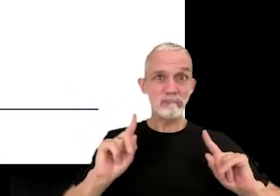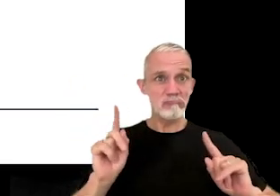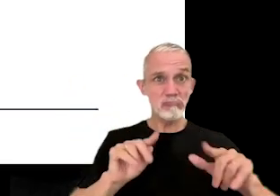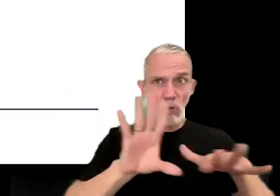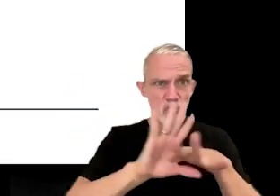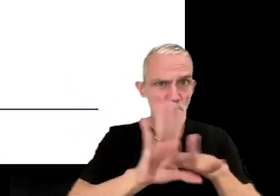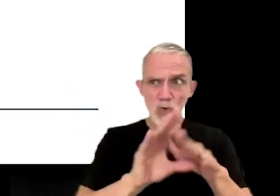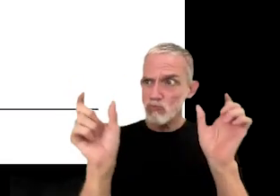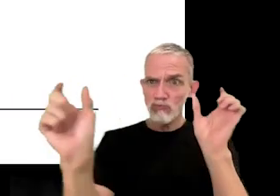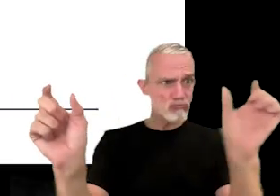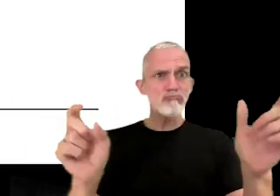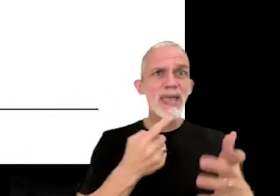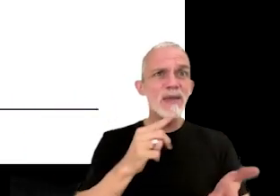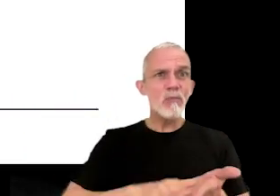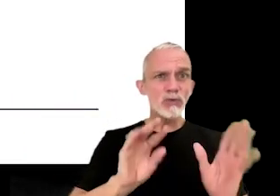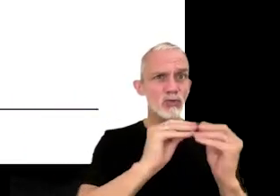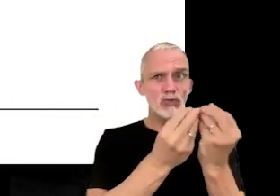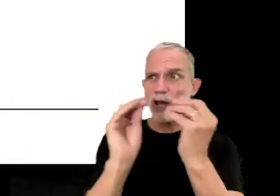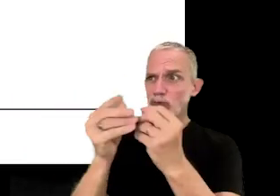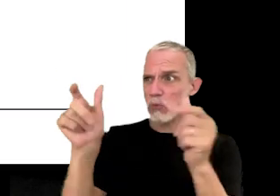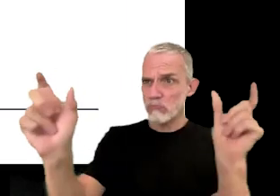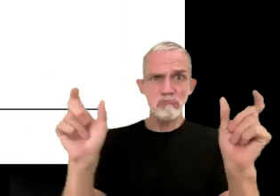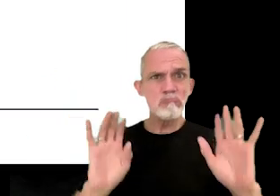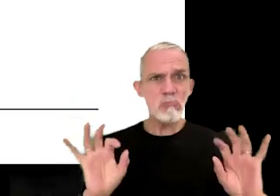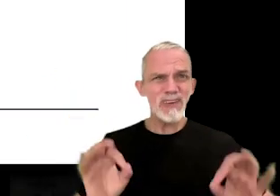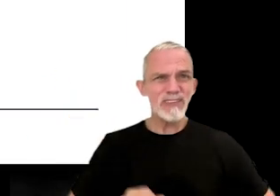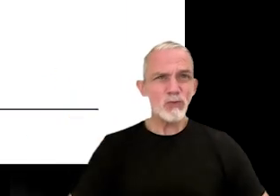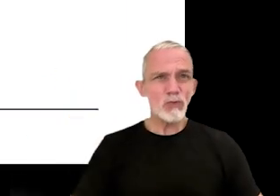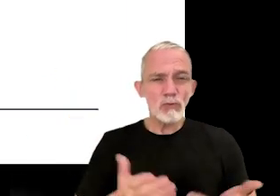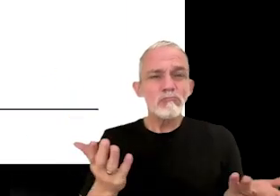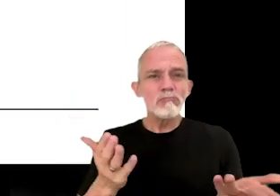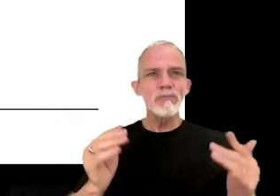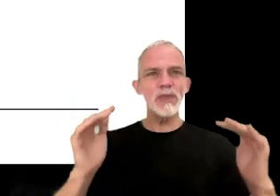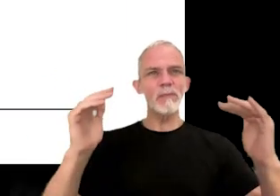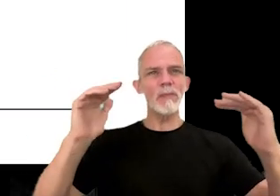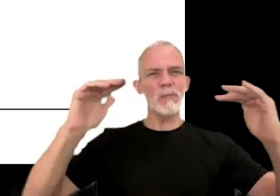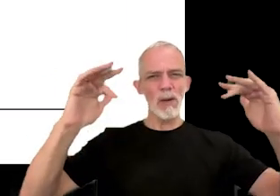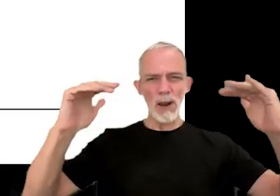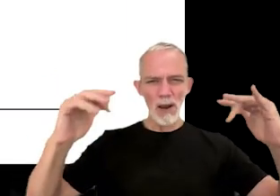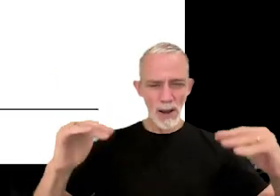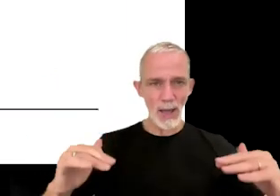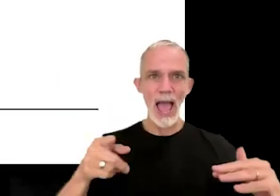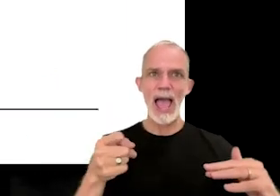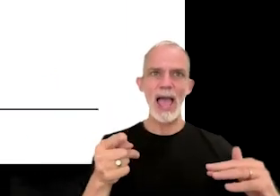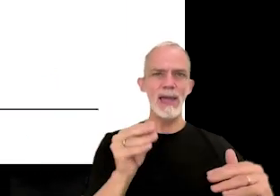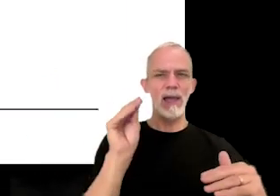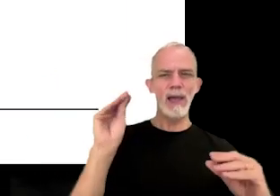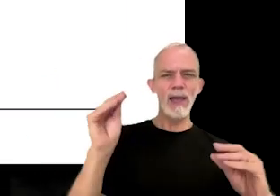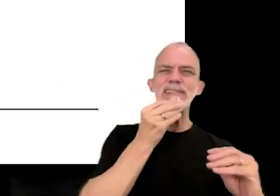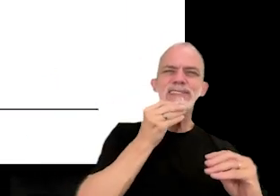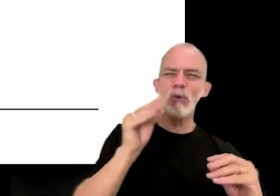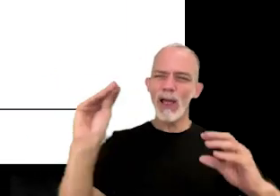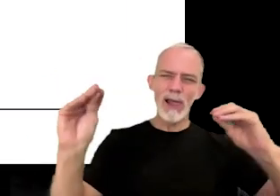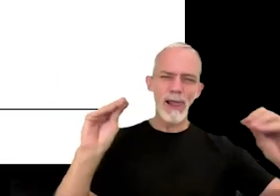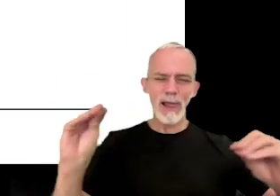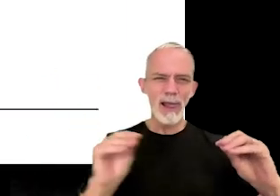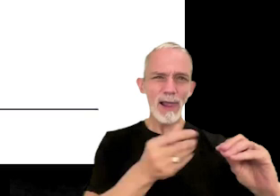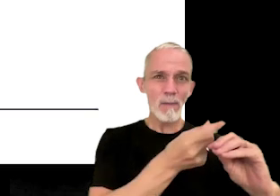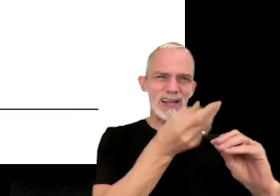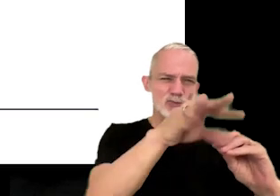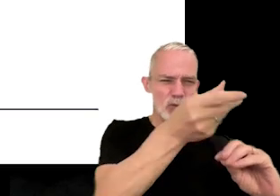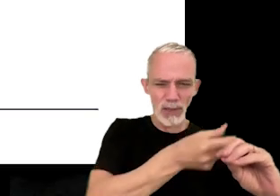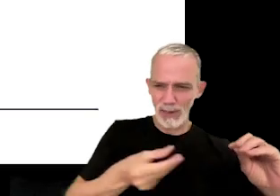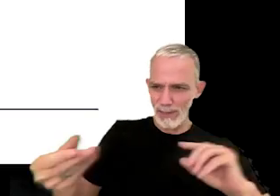Acá hablamos de que del impuesto determinado hacia abajo es que se cometen esta clase de fraudes.